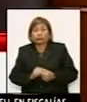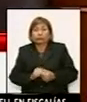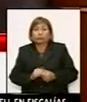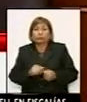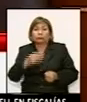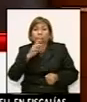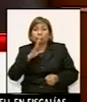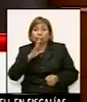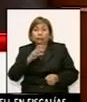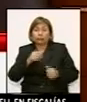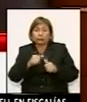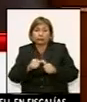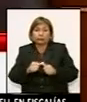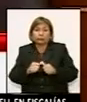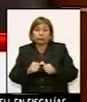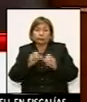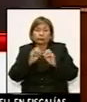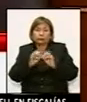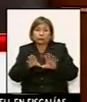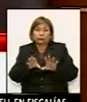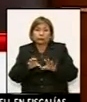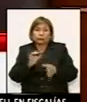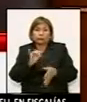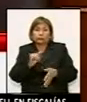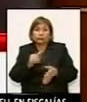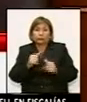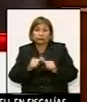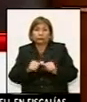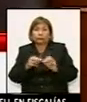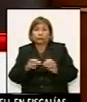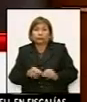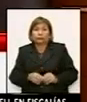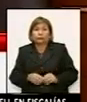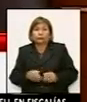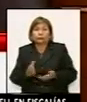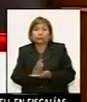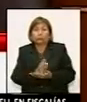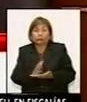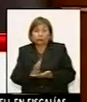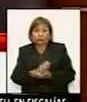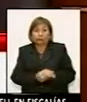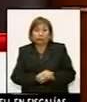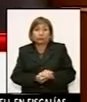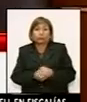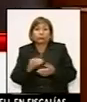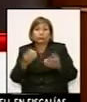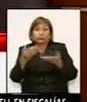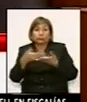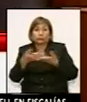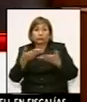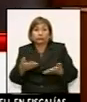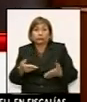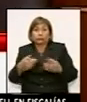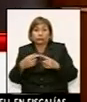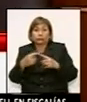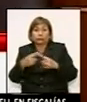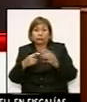gradualidad, permanencia, transparencia y predictibilidad, participación, adecuación,